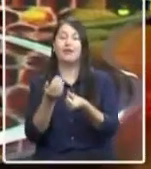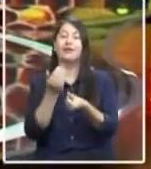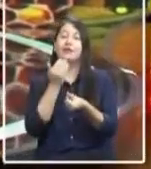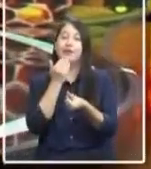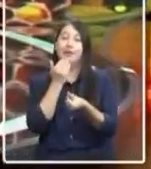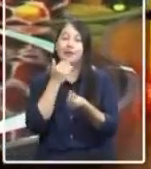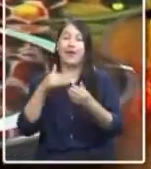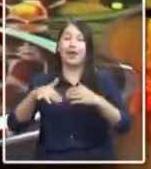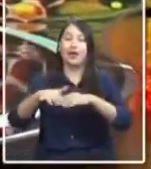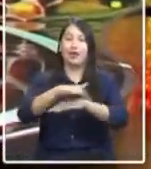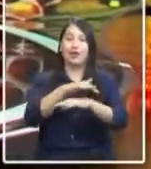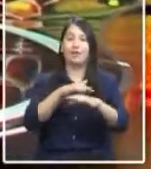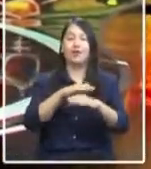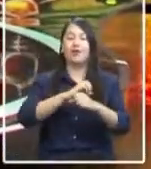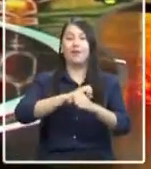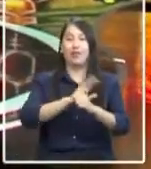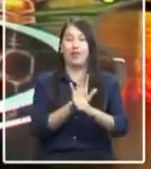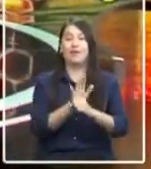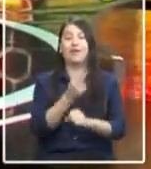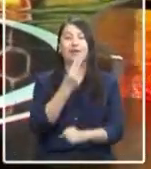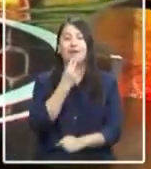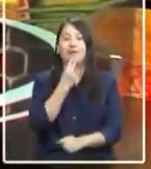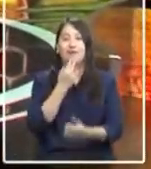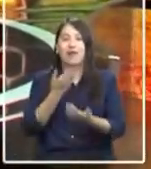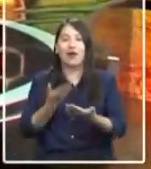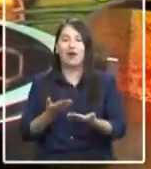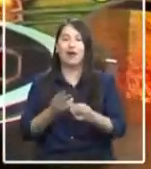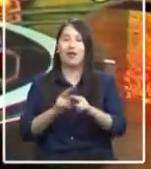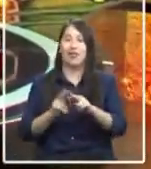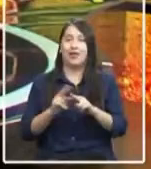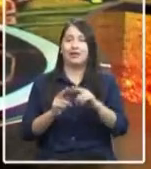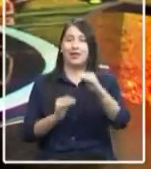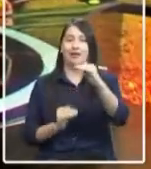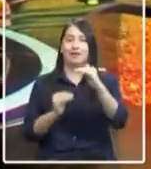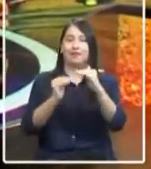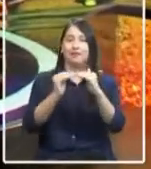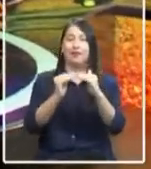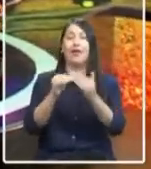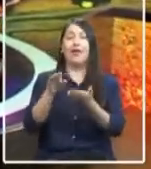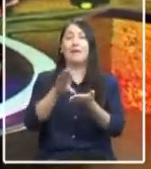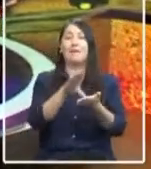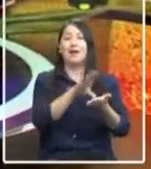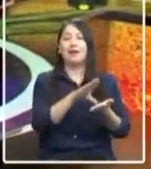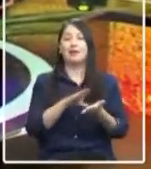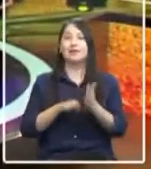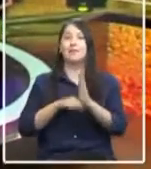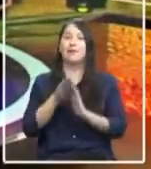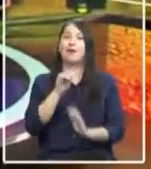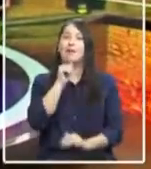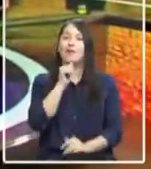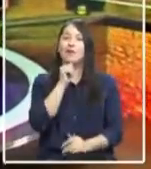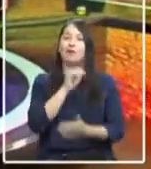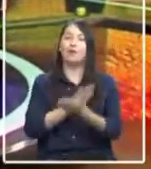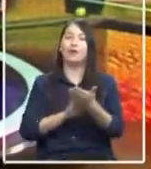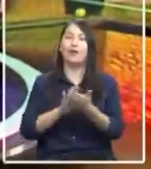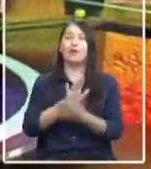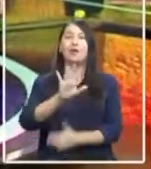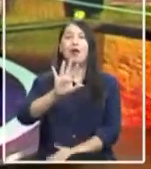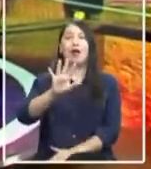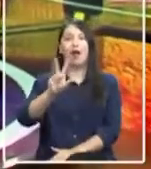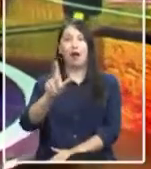en el contexto de la pandemia que vivimos actualmente, de generar equidad en los países más pobres, por ejemplo, en el continente africano,